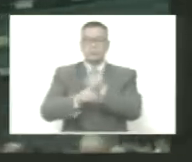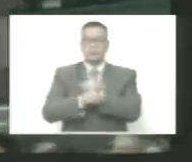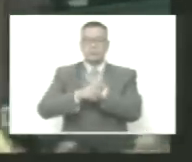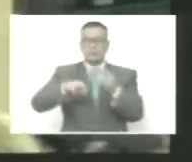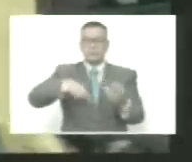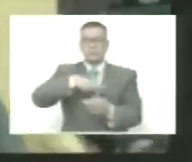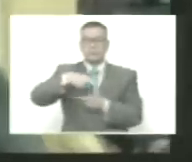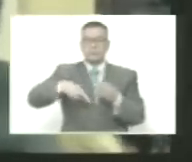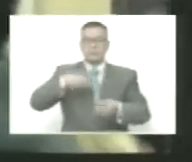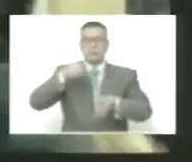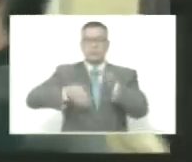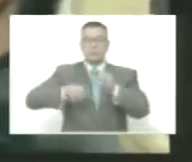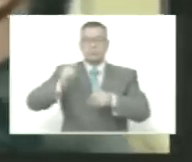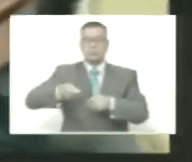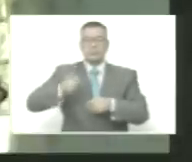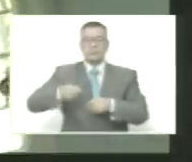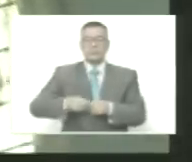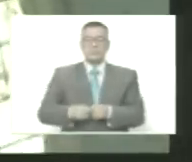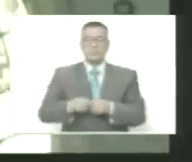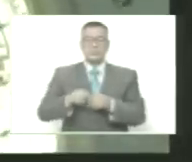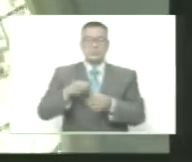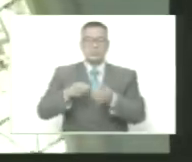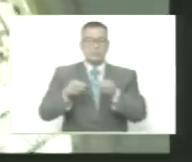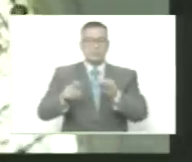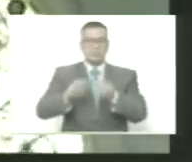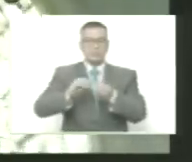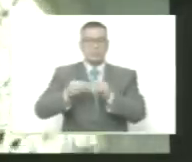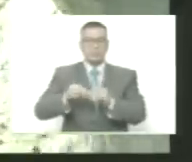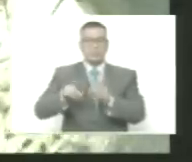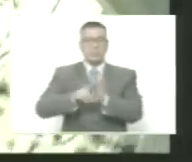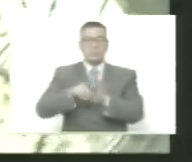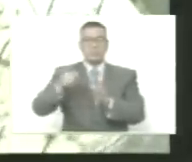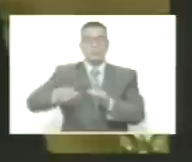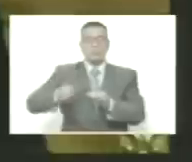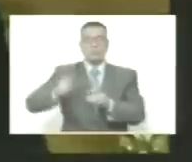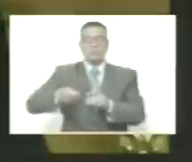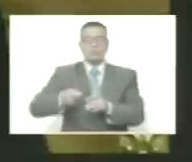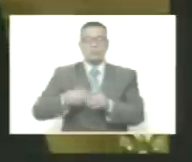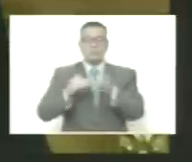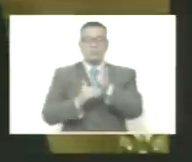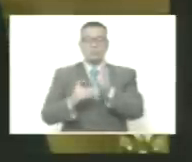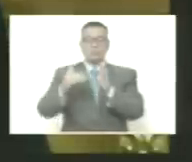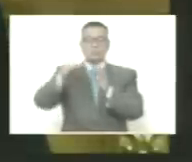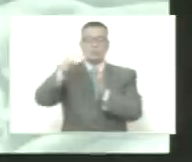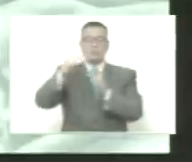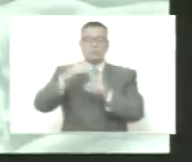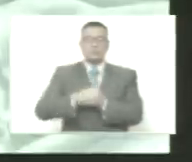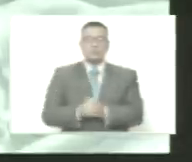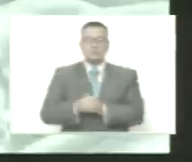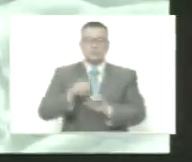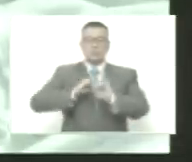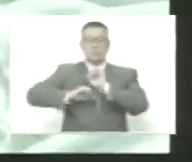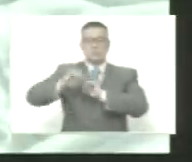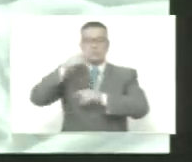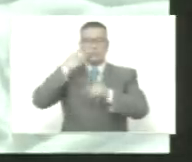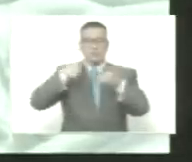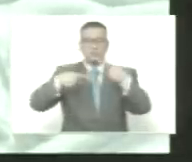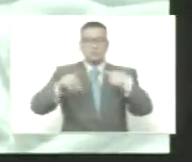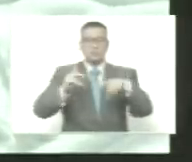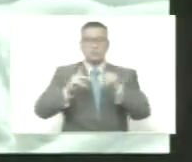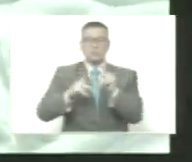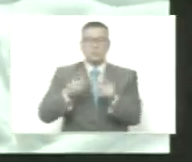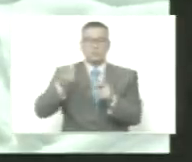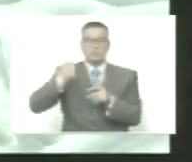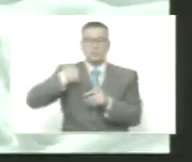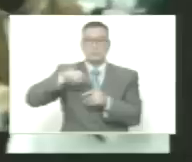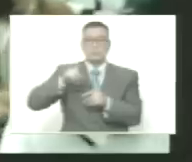revolución judicial. La reforma de la Ley de la Defensa Pública elevó la condición del defensor público para que